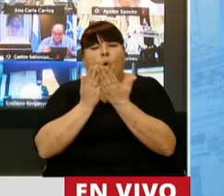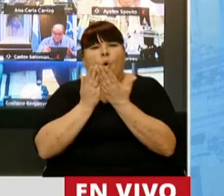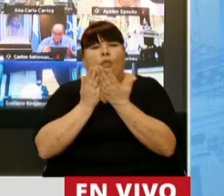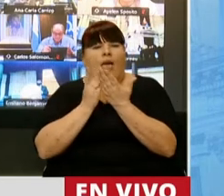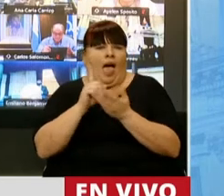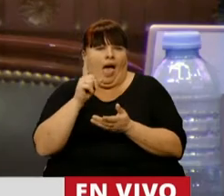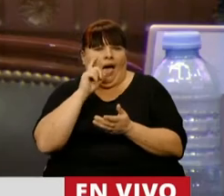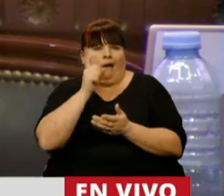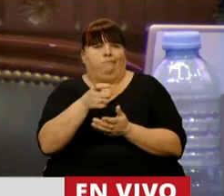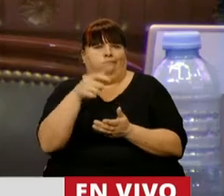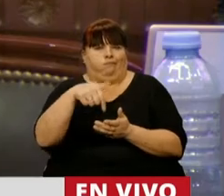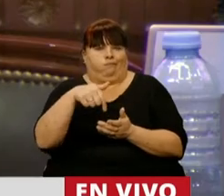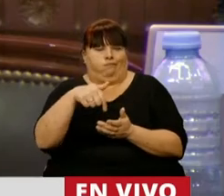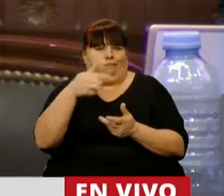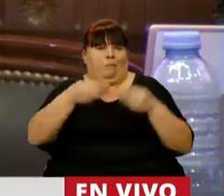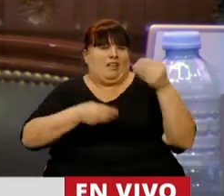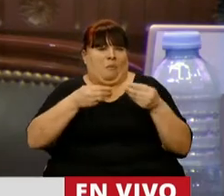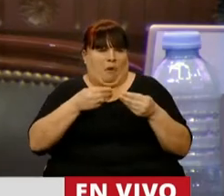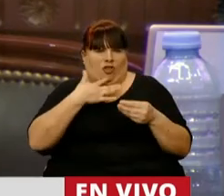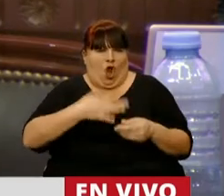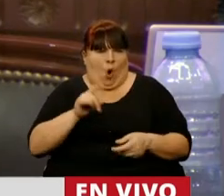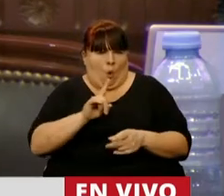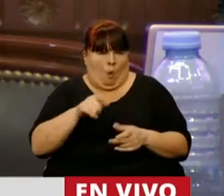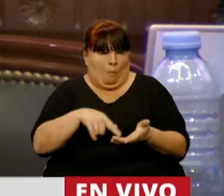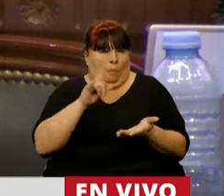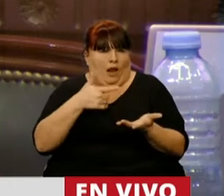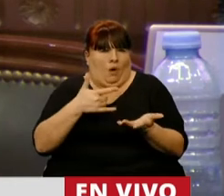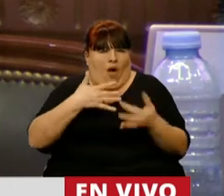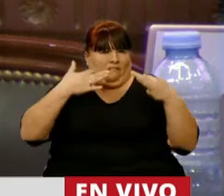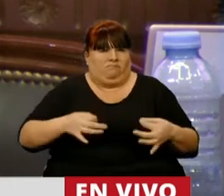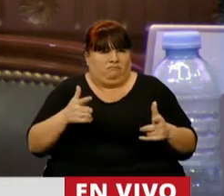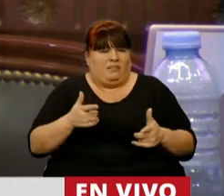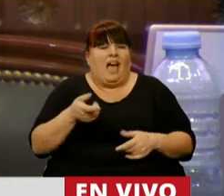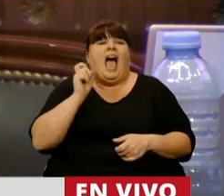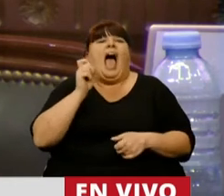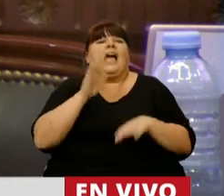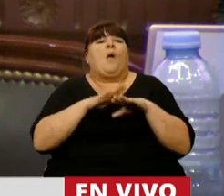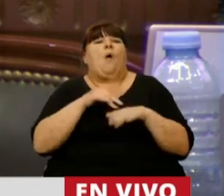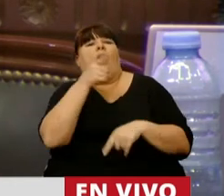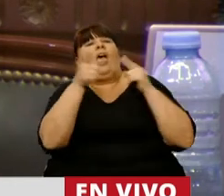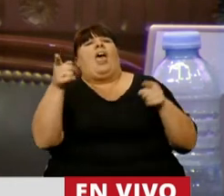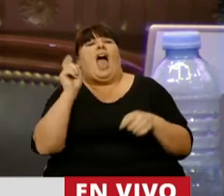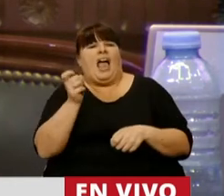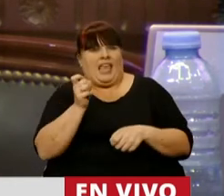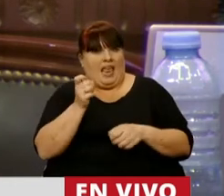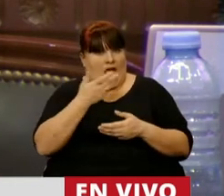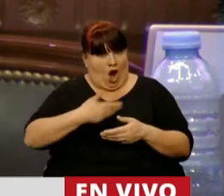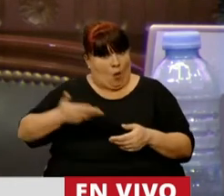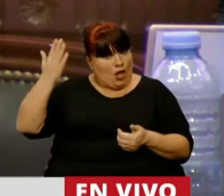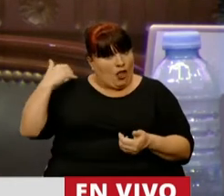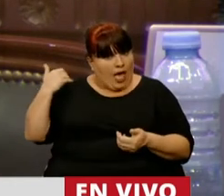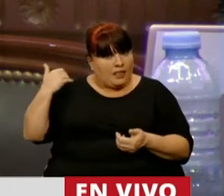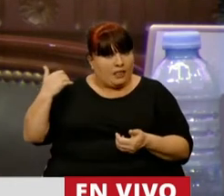el no cumplimiento de este presupuesto irreal, ¿a quién le van a echar la culpa? ¿A la anterior